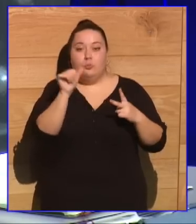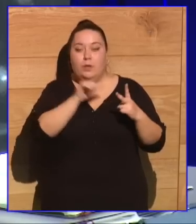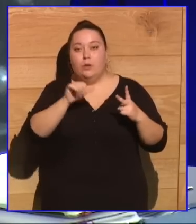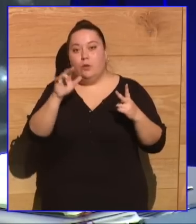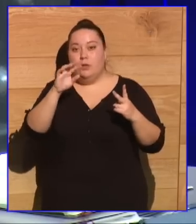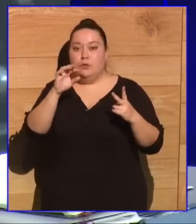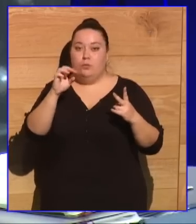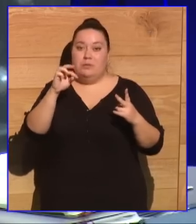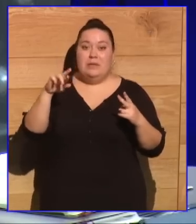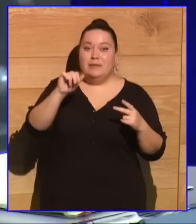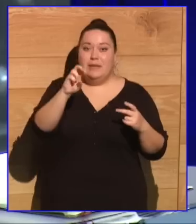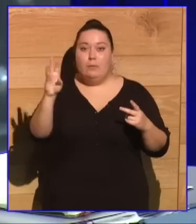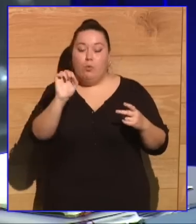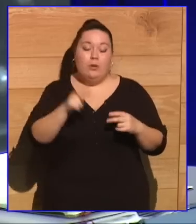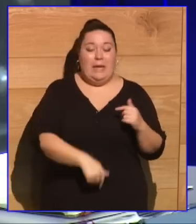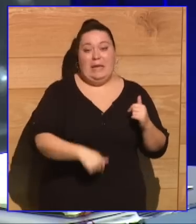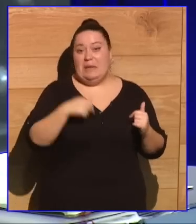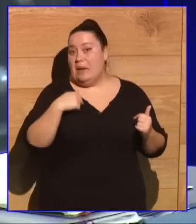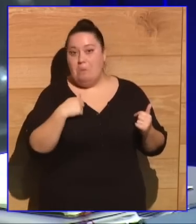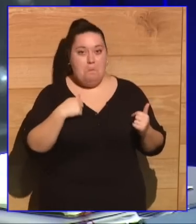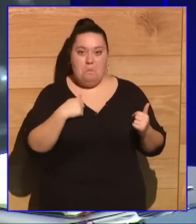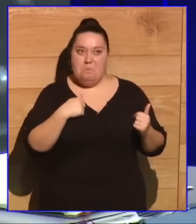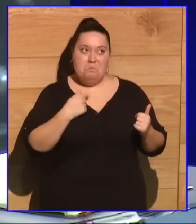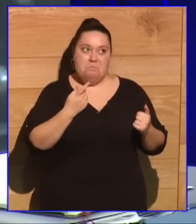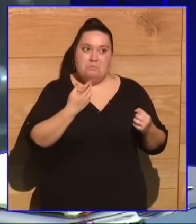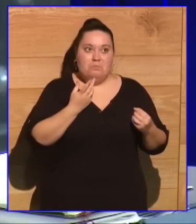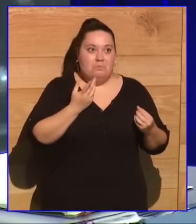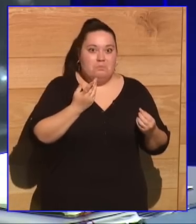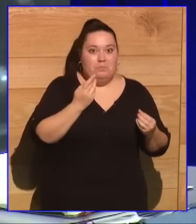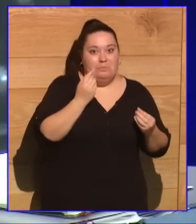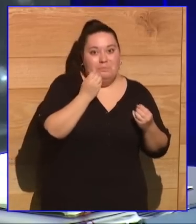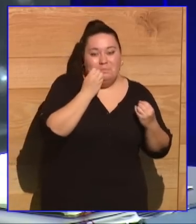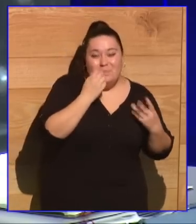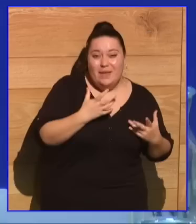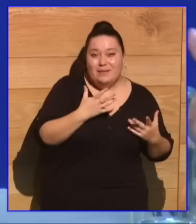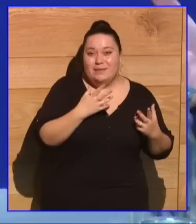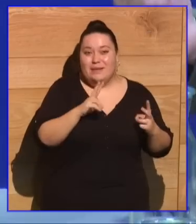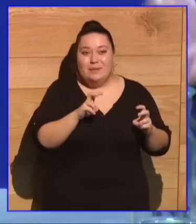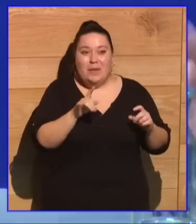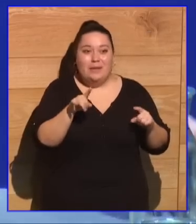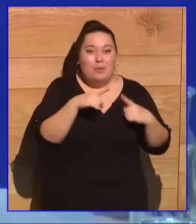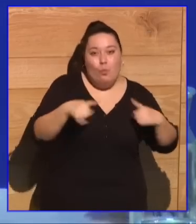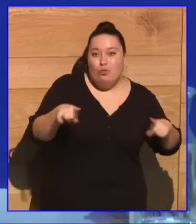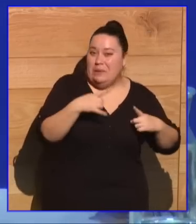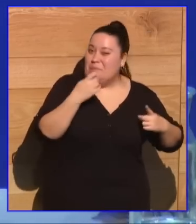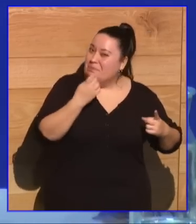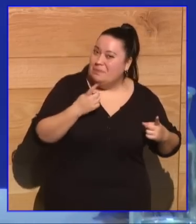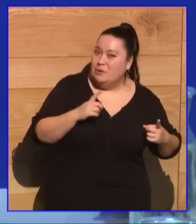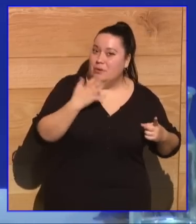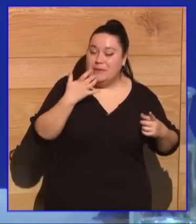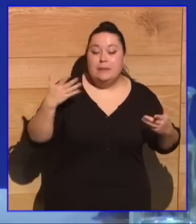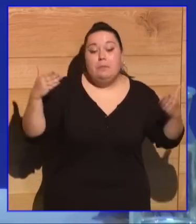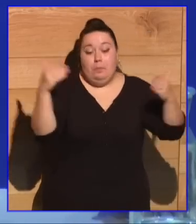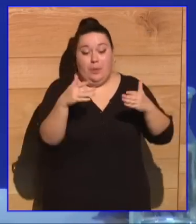más aterrizado, en general no acierta mucho con eso. No Con sé las bandas sonoras, no. Cuando se centra en hacer